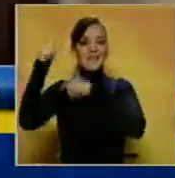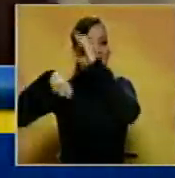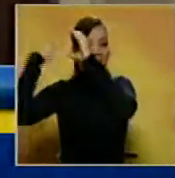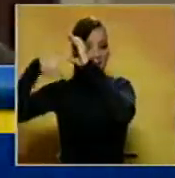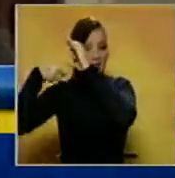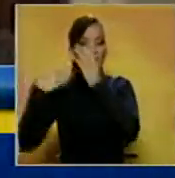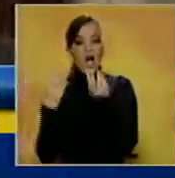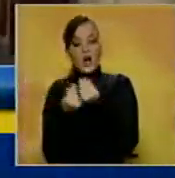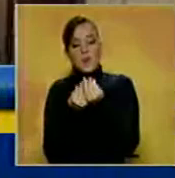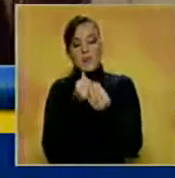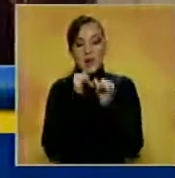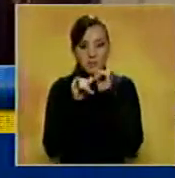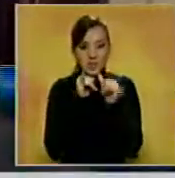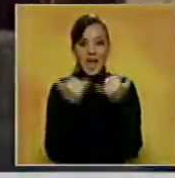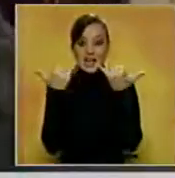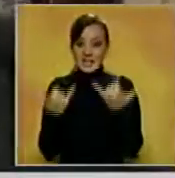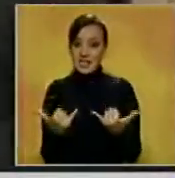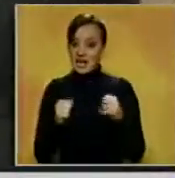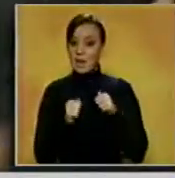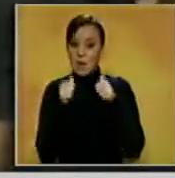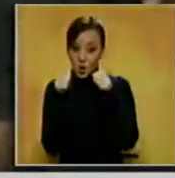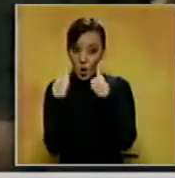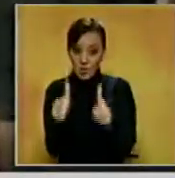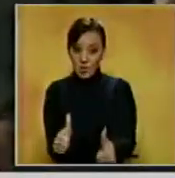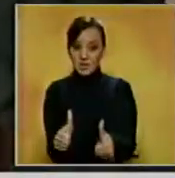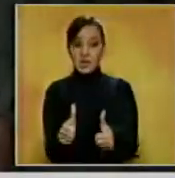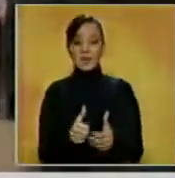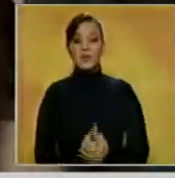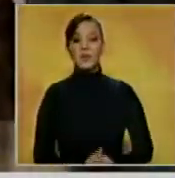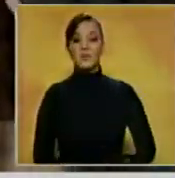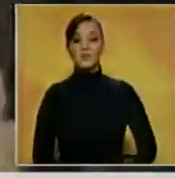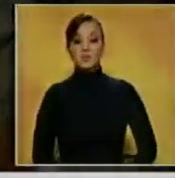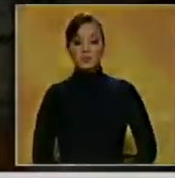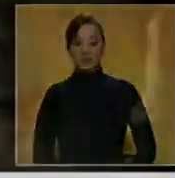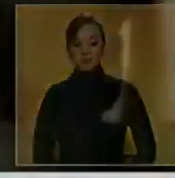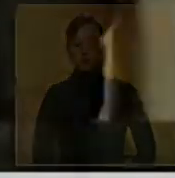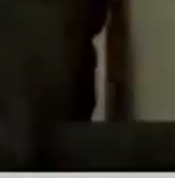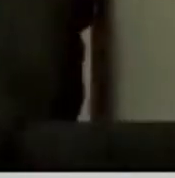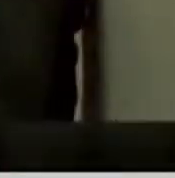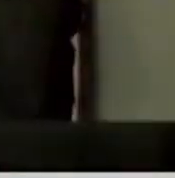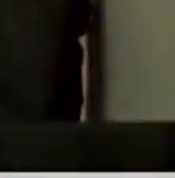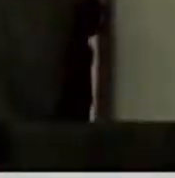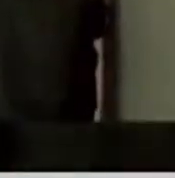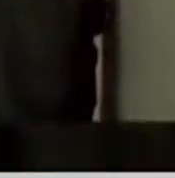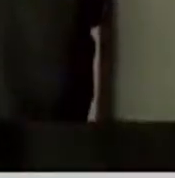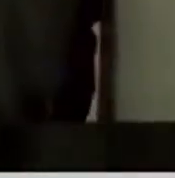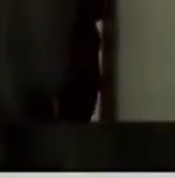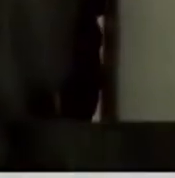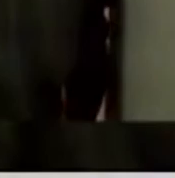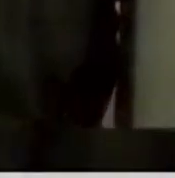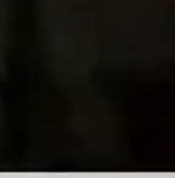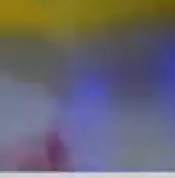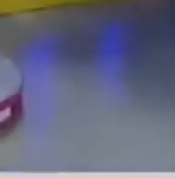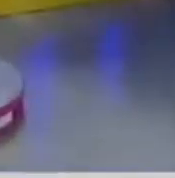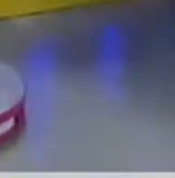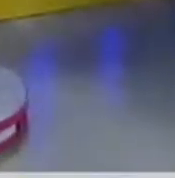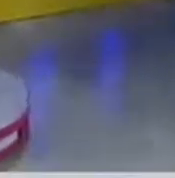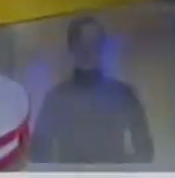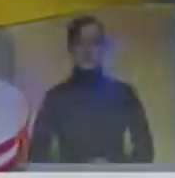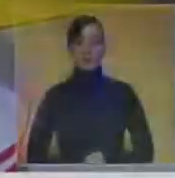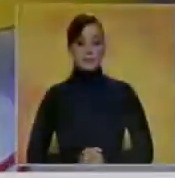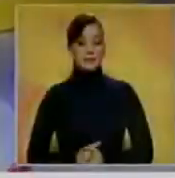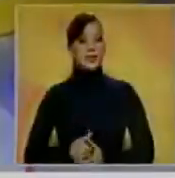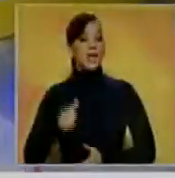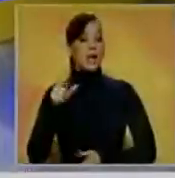del mensaje Ya estamos empezando. Esto no me gusta, esto no me gusta. Brad Pitt